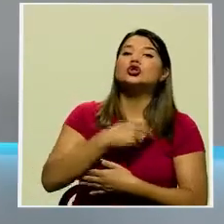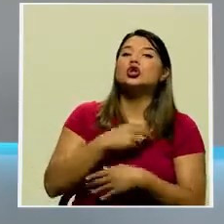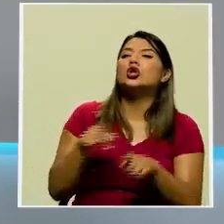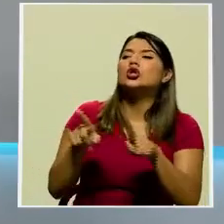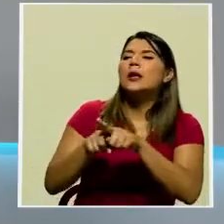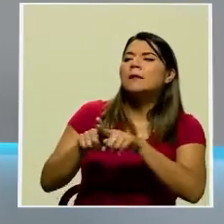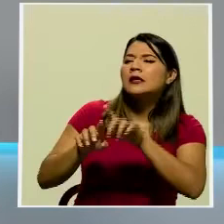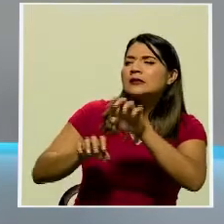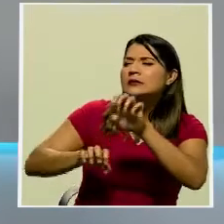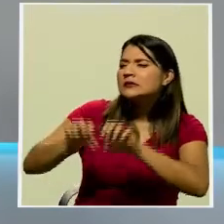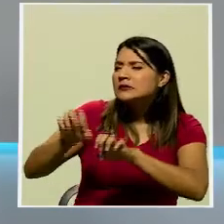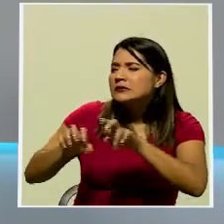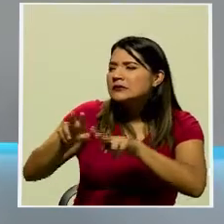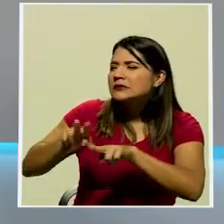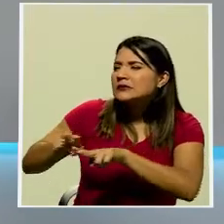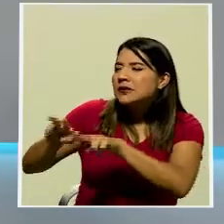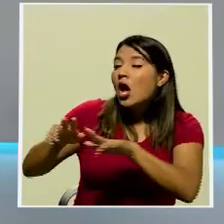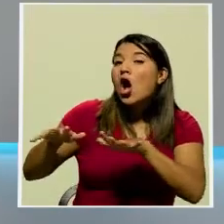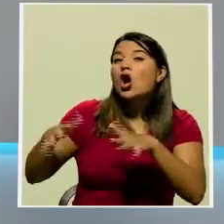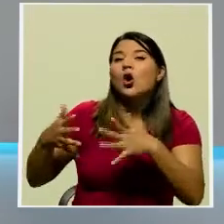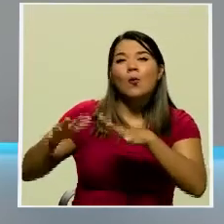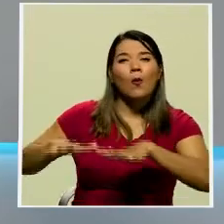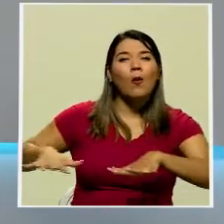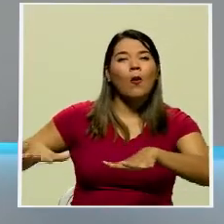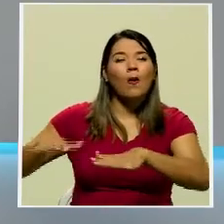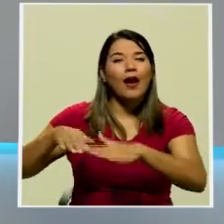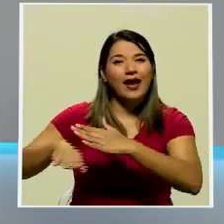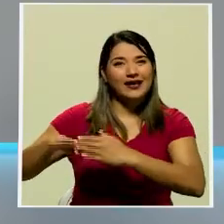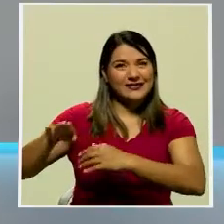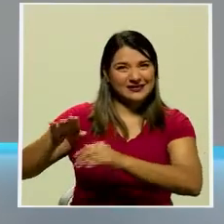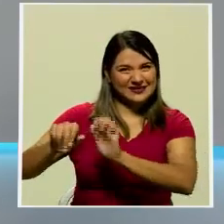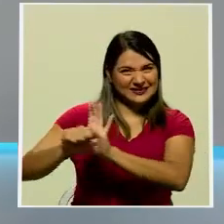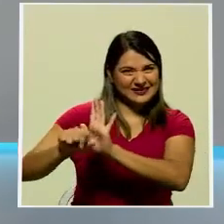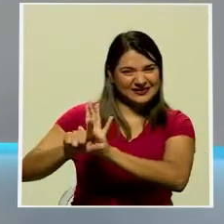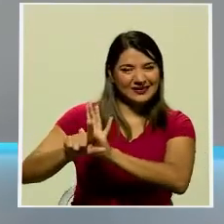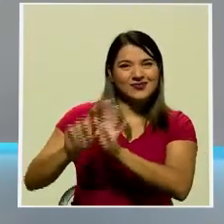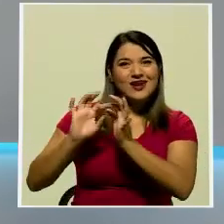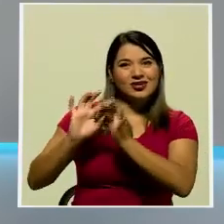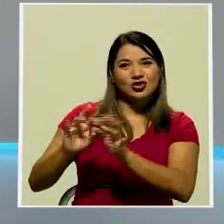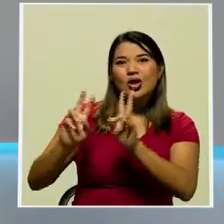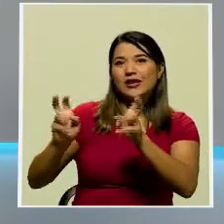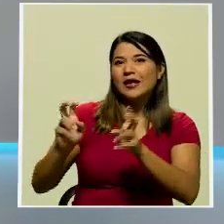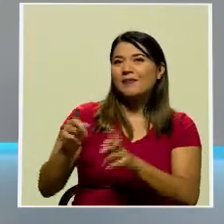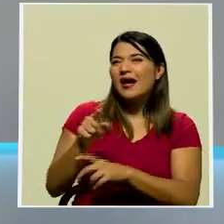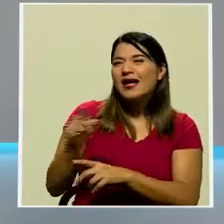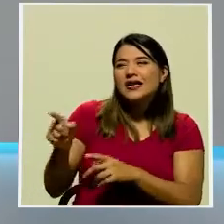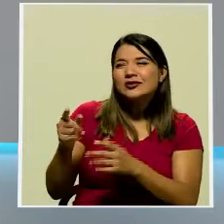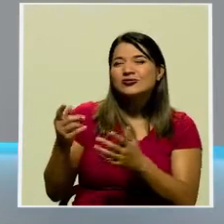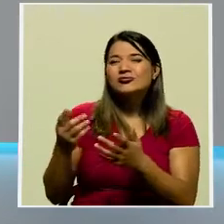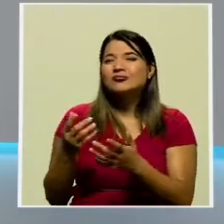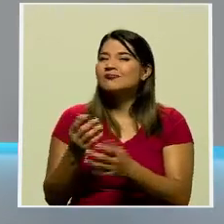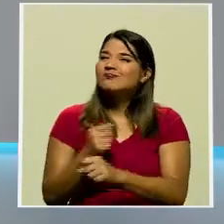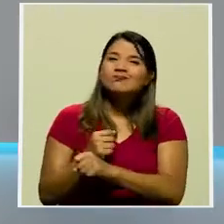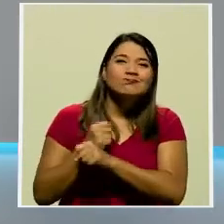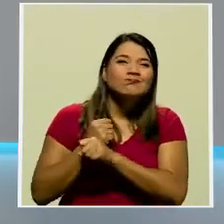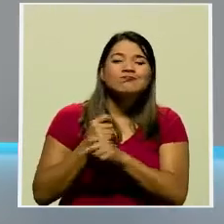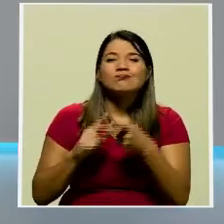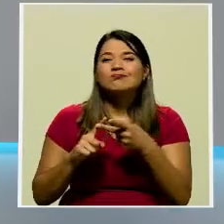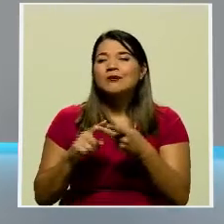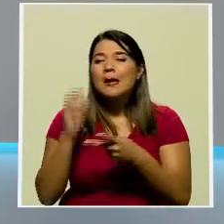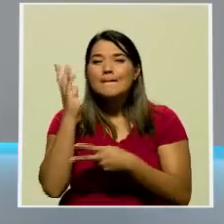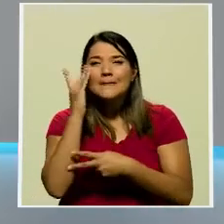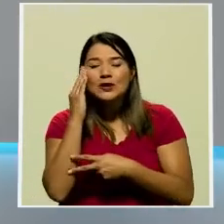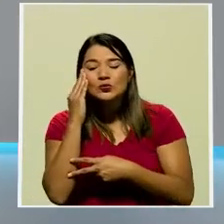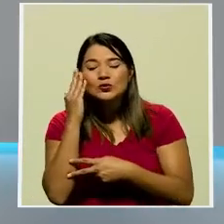Asamblea Legislativa. Precisamente hay un poco de inseguridad, quizás de preocupación también, por esto